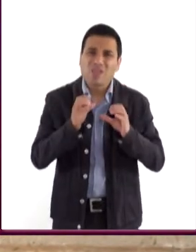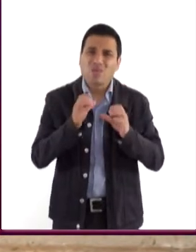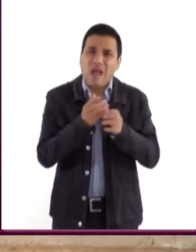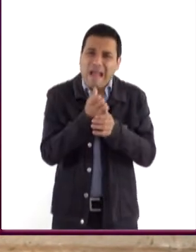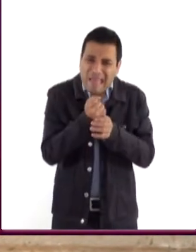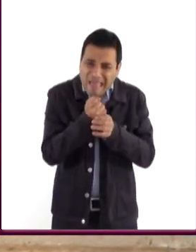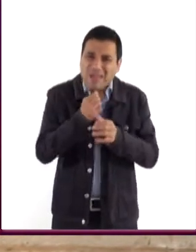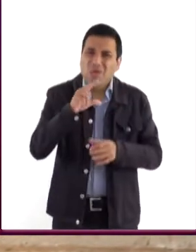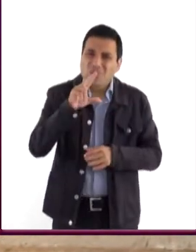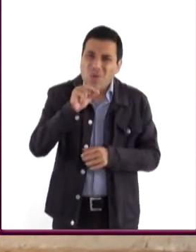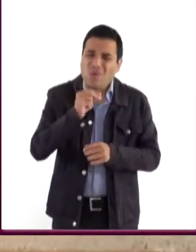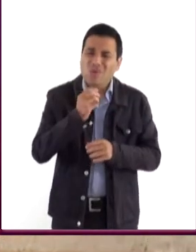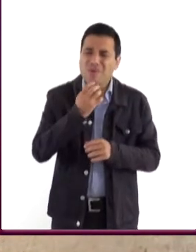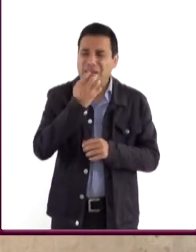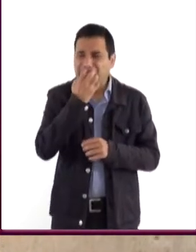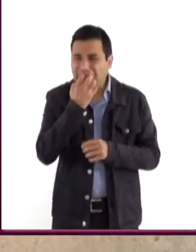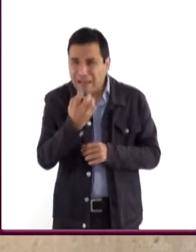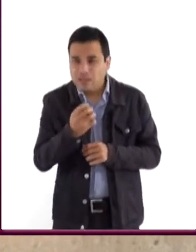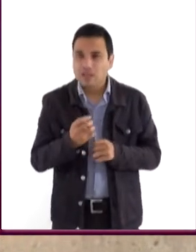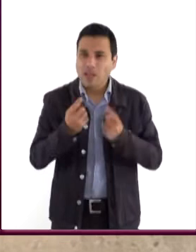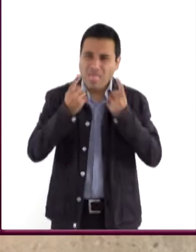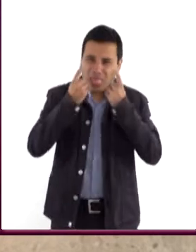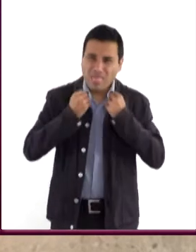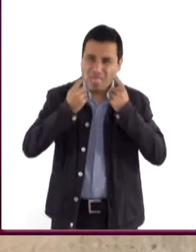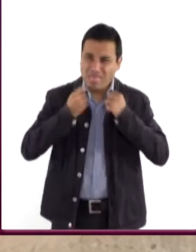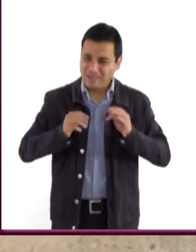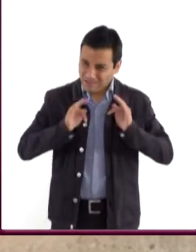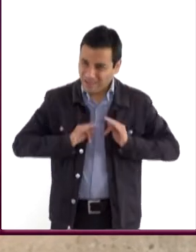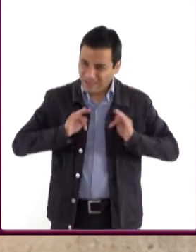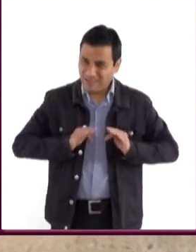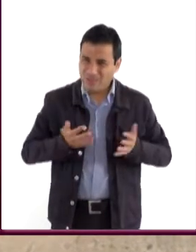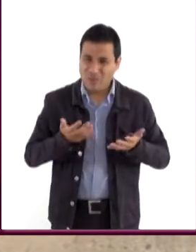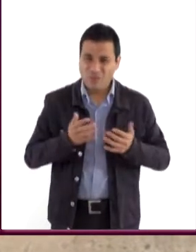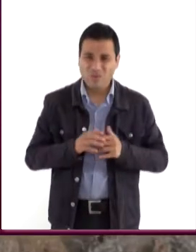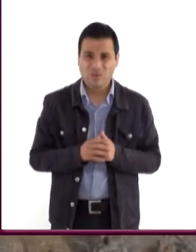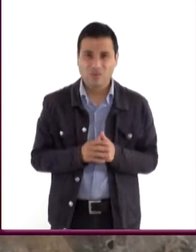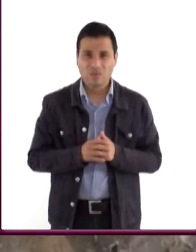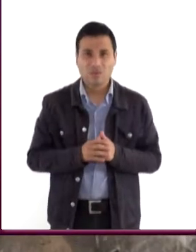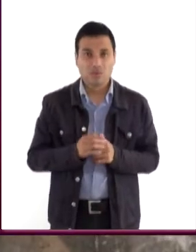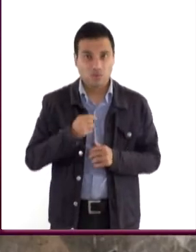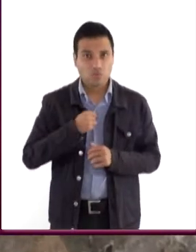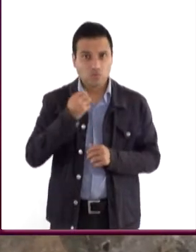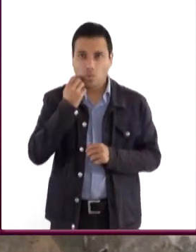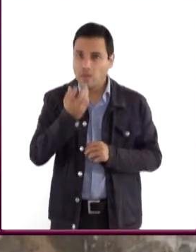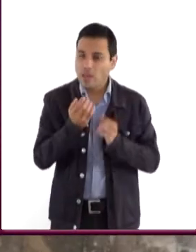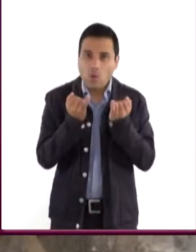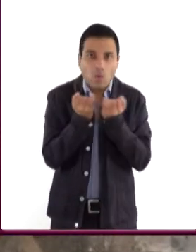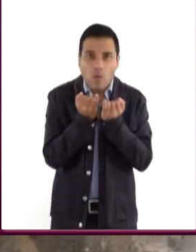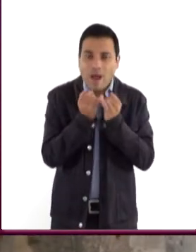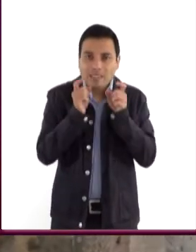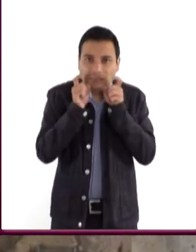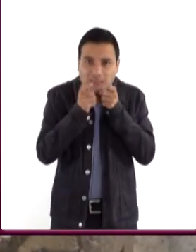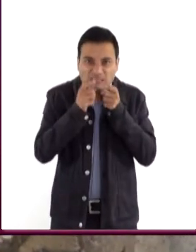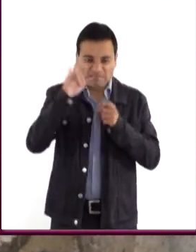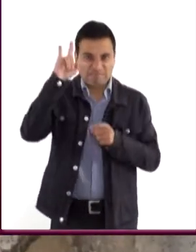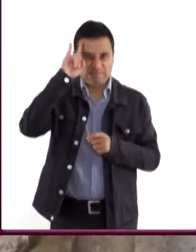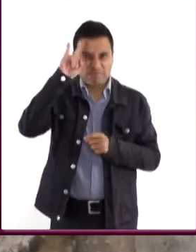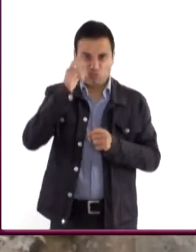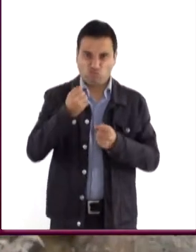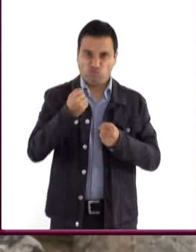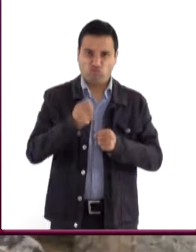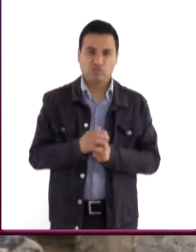ay, ay. Pues es que ya, no seas chillón, ya. Vaya que me gustaría tener la resistencia del escarabajo, Dilmara,